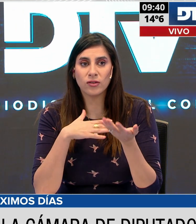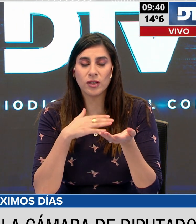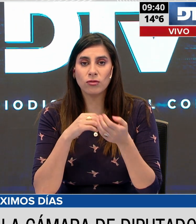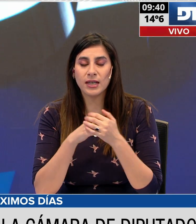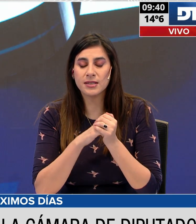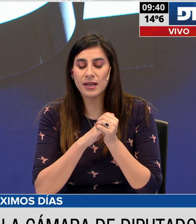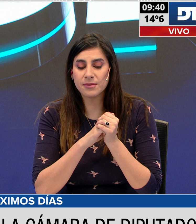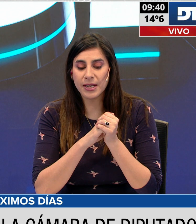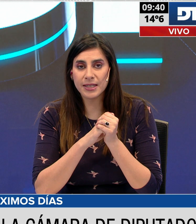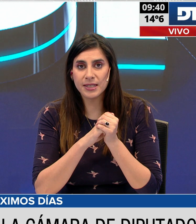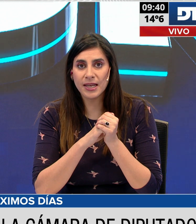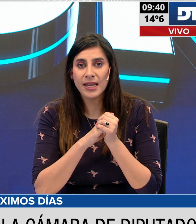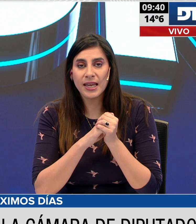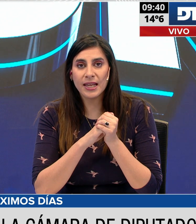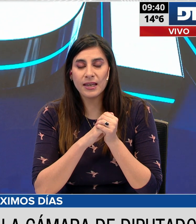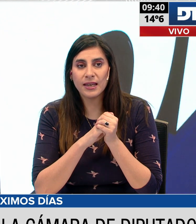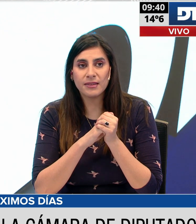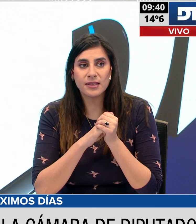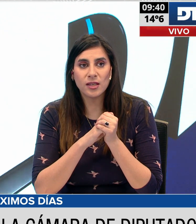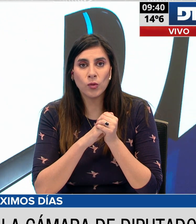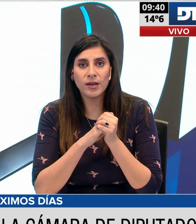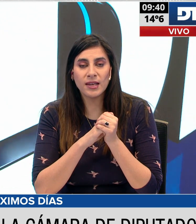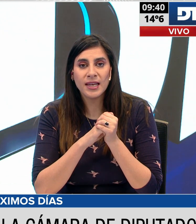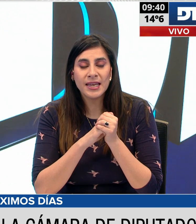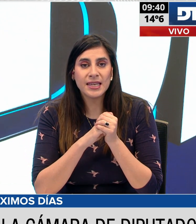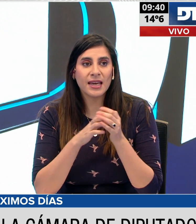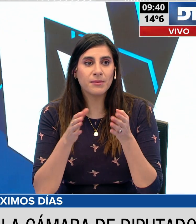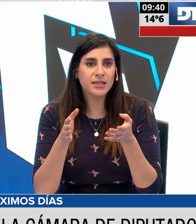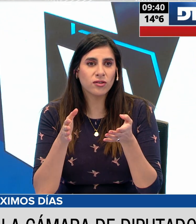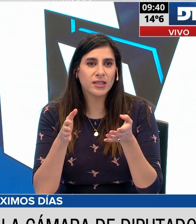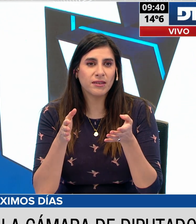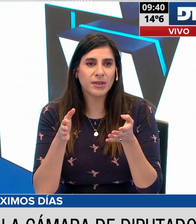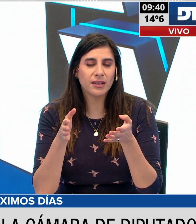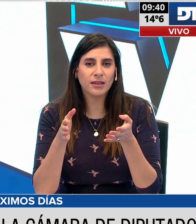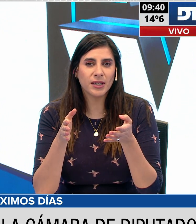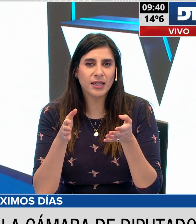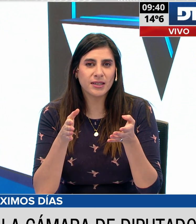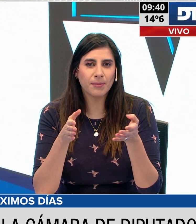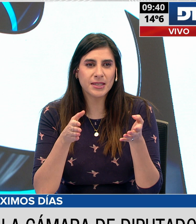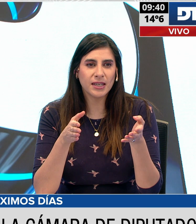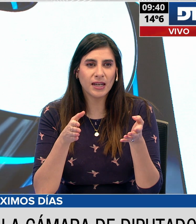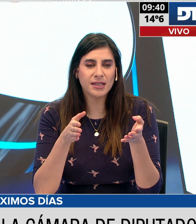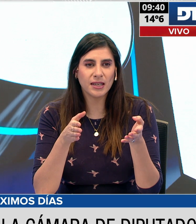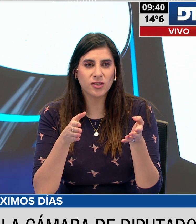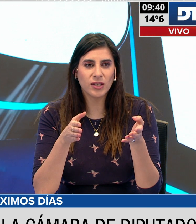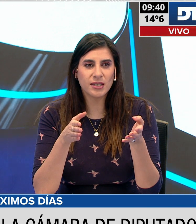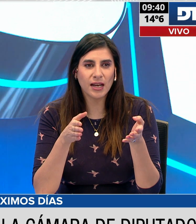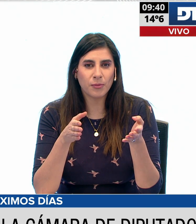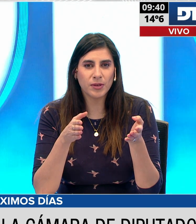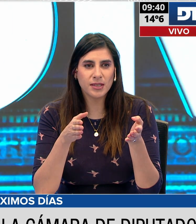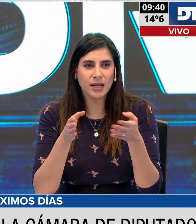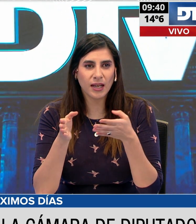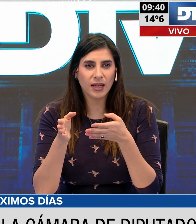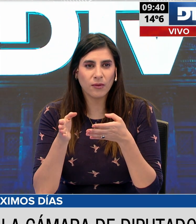que continúa, a la semana que le sigue, el 19. Y además esto se debe, Martín, también a que ya pasarían las elecciones